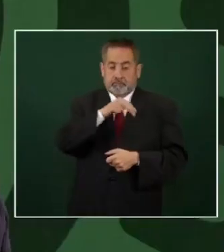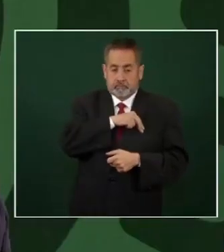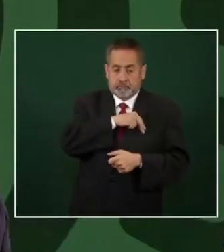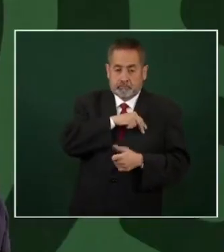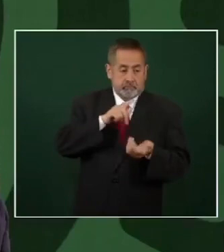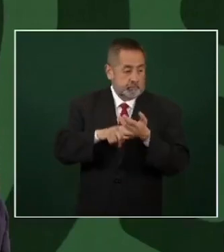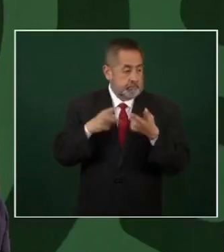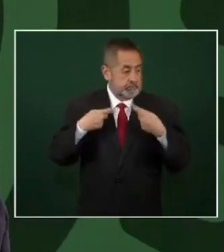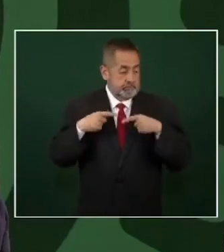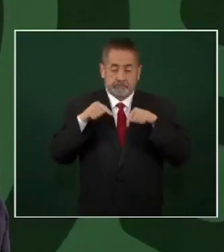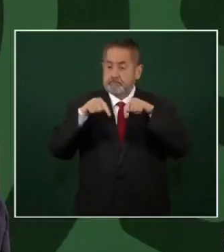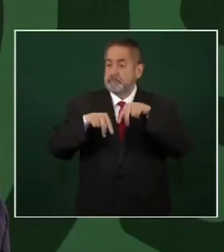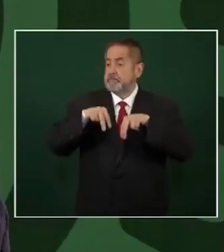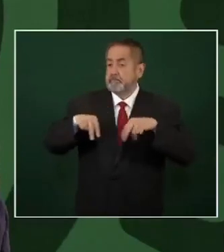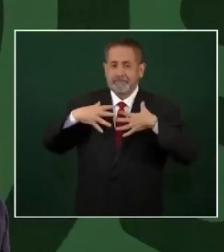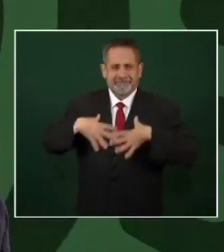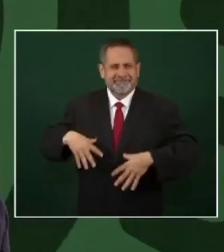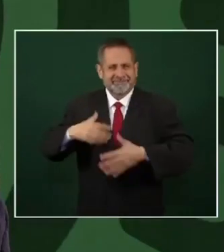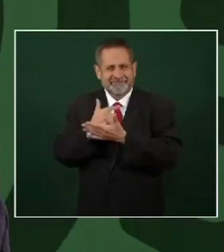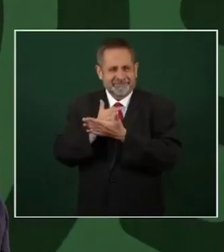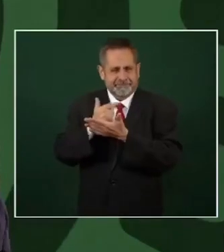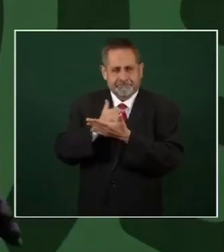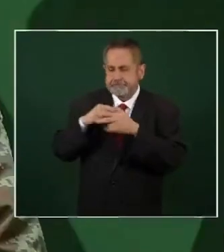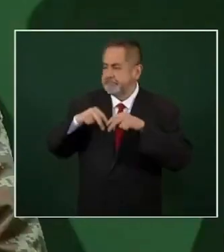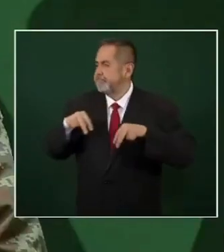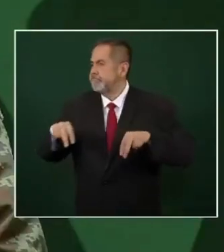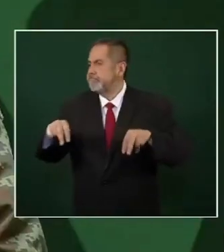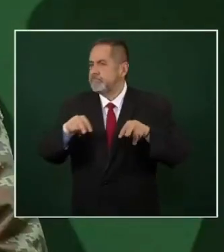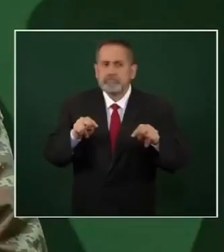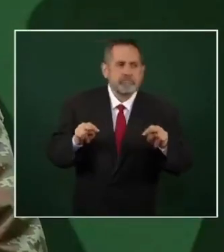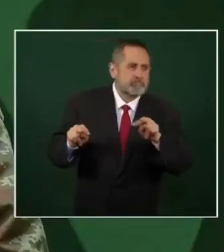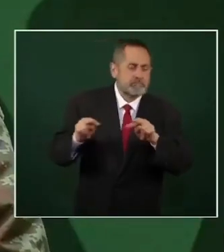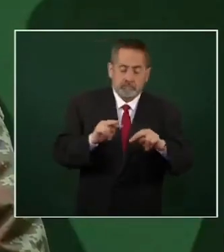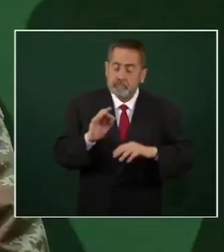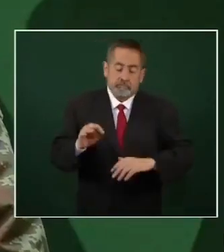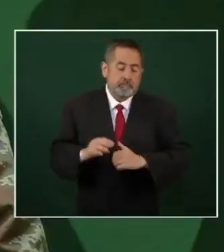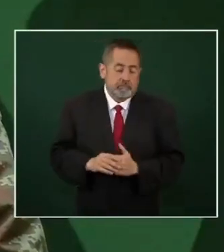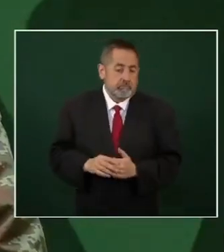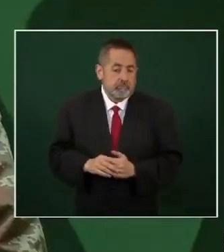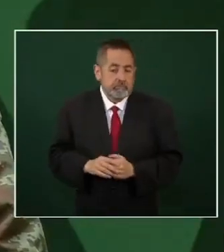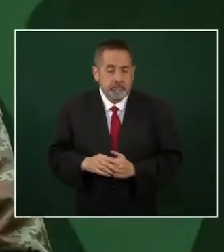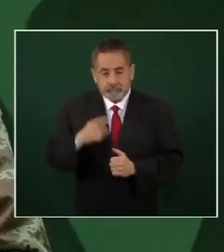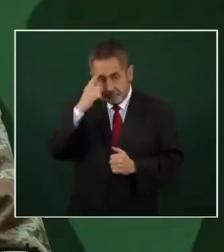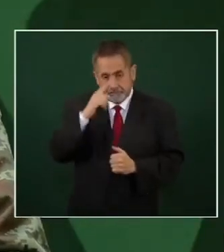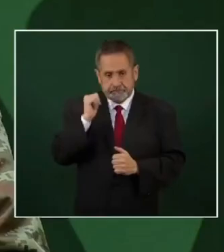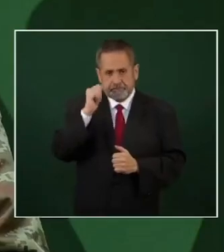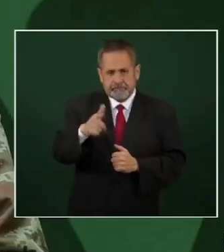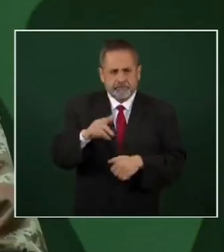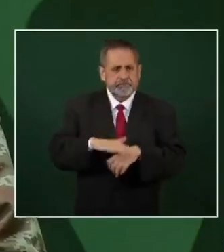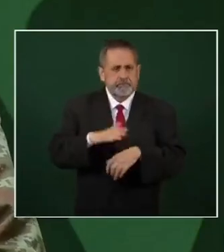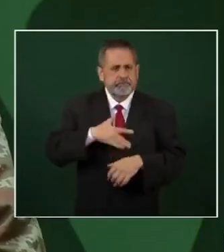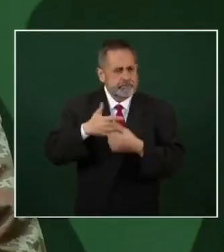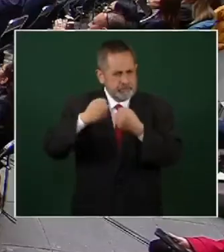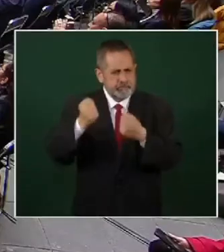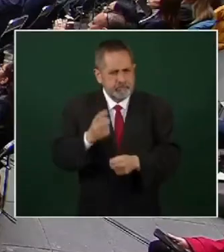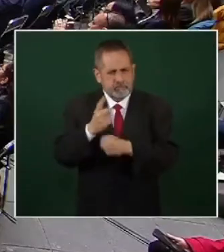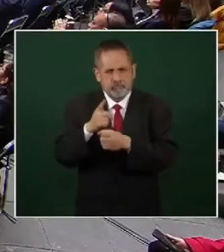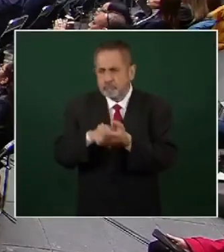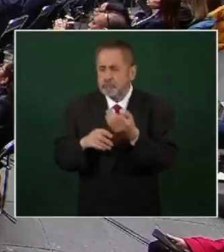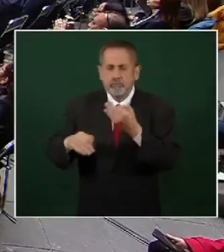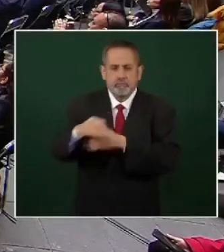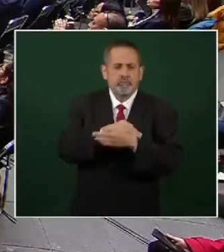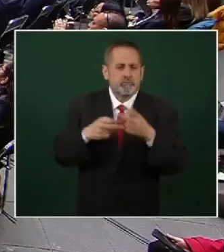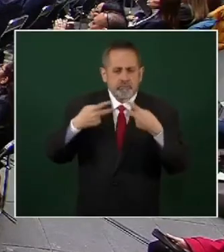gente ahí en las estaciones, también generando alguna condición de seguridad para todos los